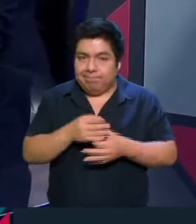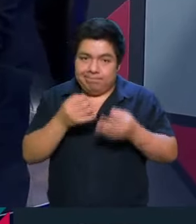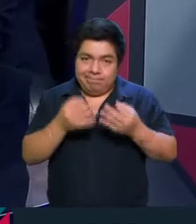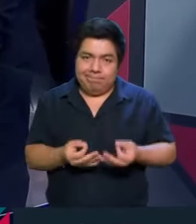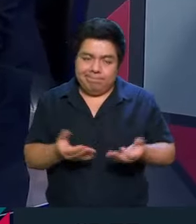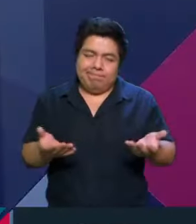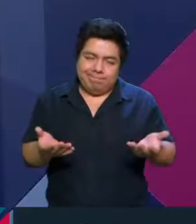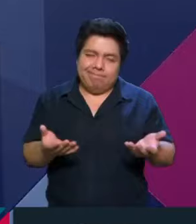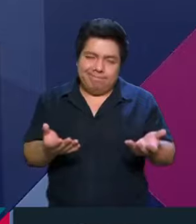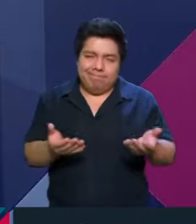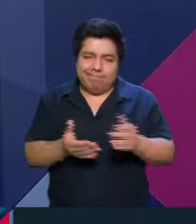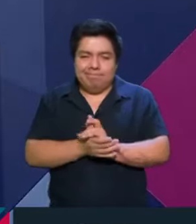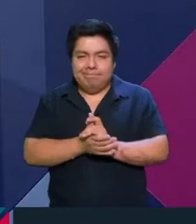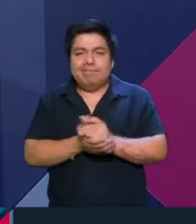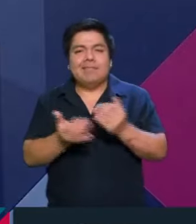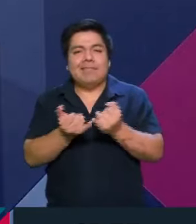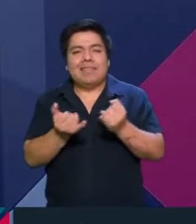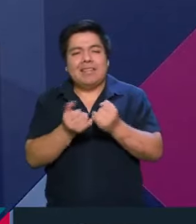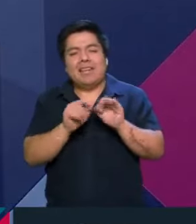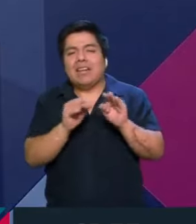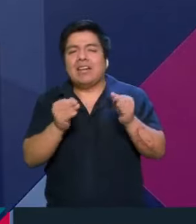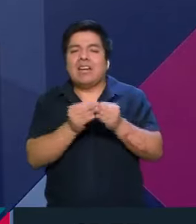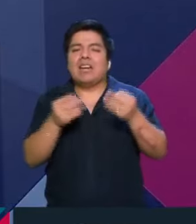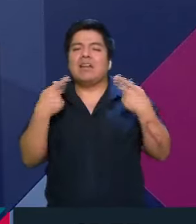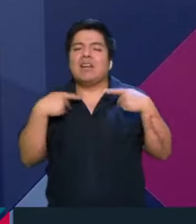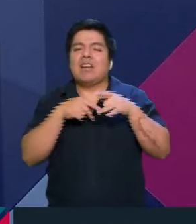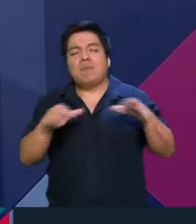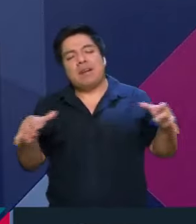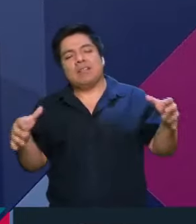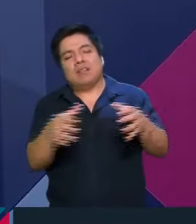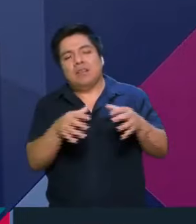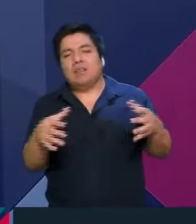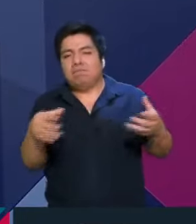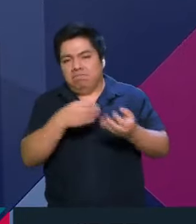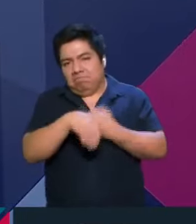es una técnica que tiene que ver también con lo popular. Sí, los propios